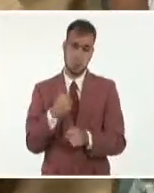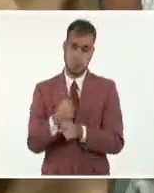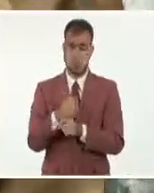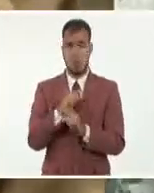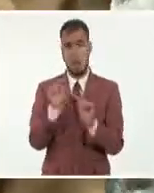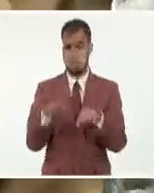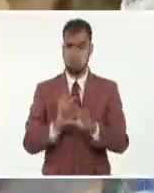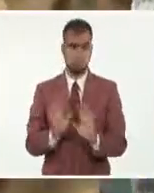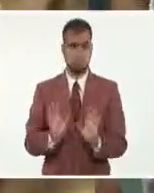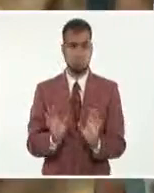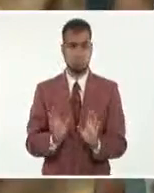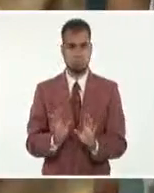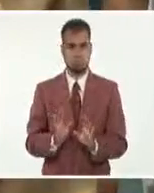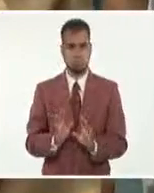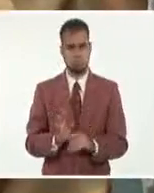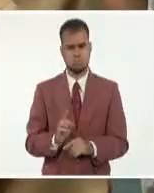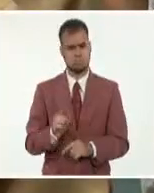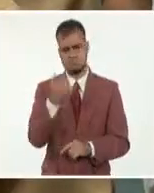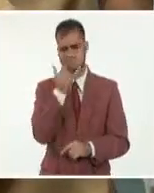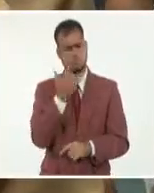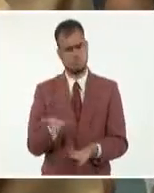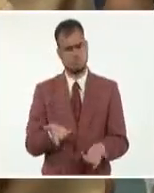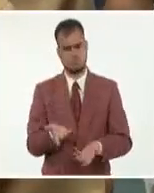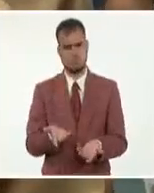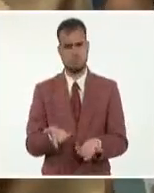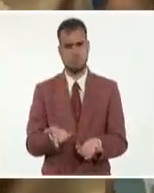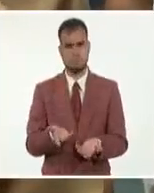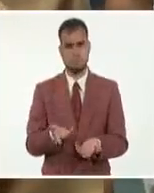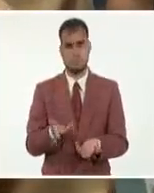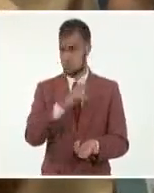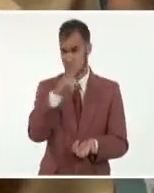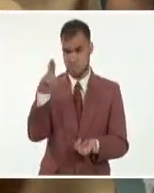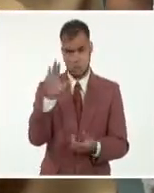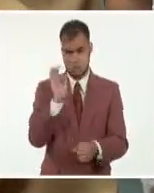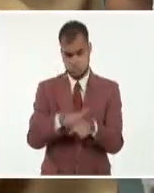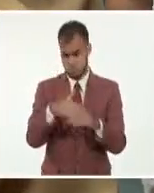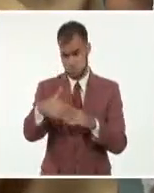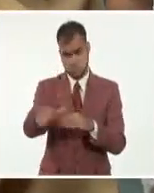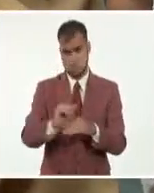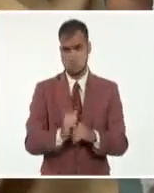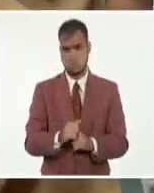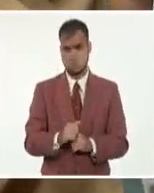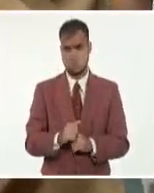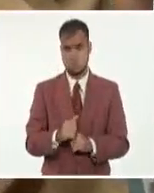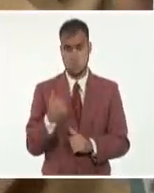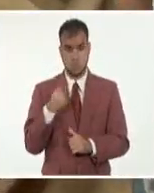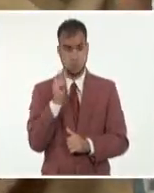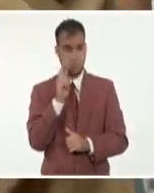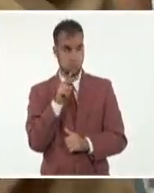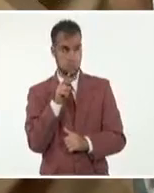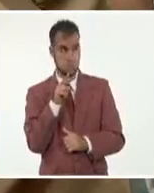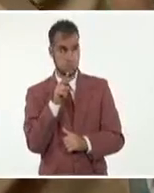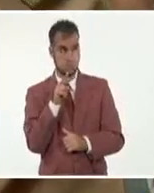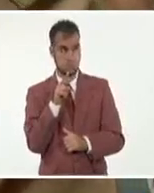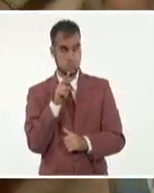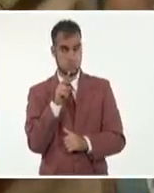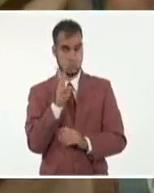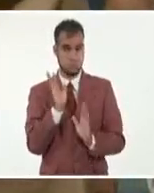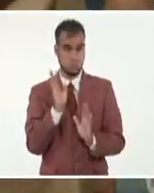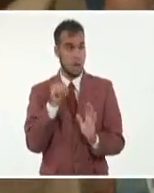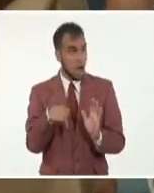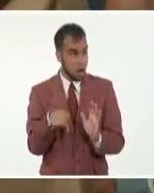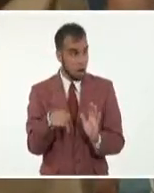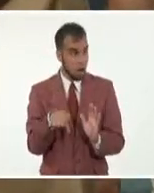finca. Y se está equivocado. La revolución empieza ahora. Y yo lo miré y dije,